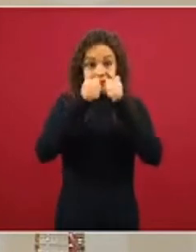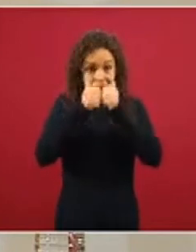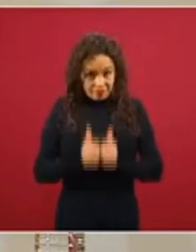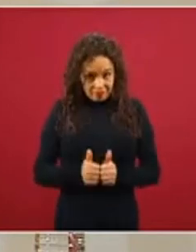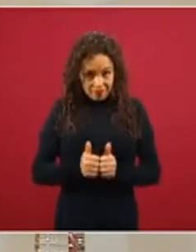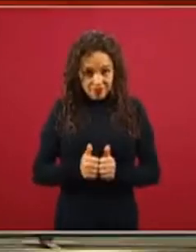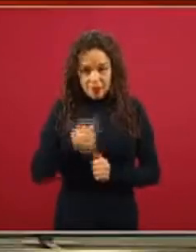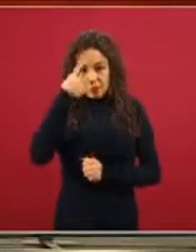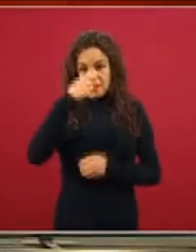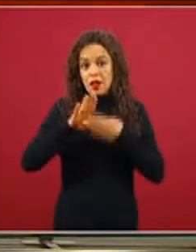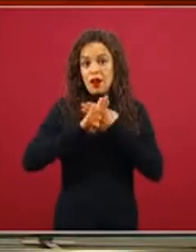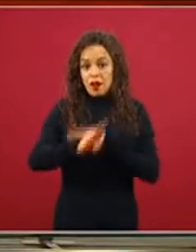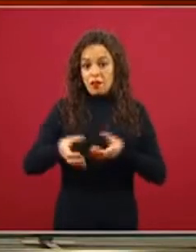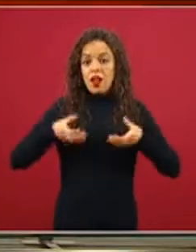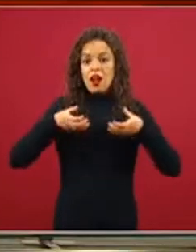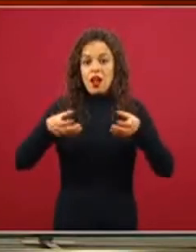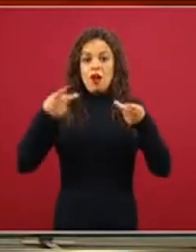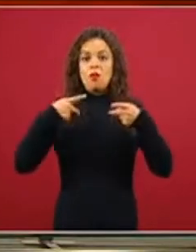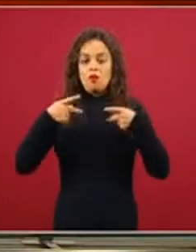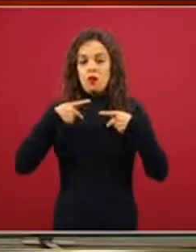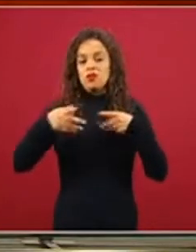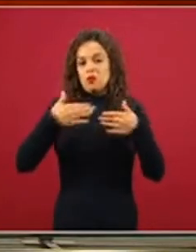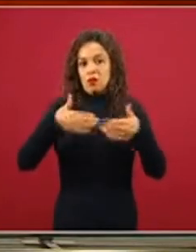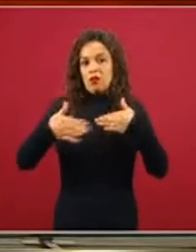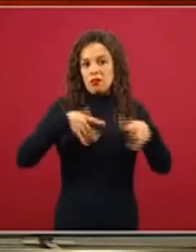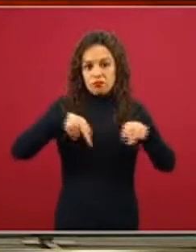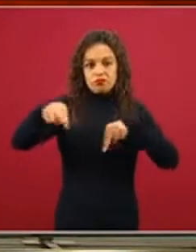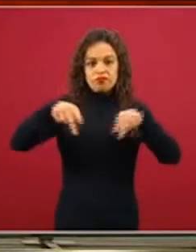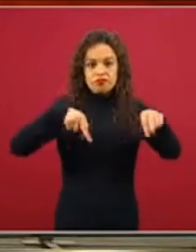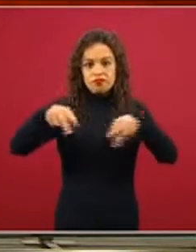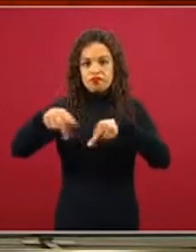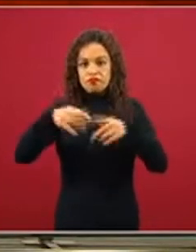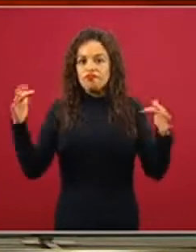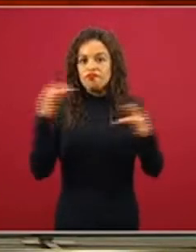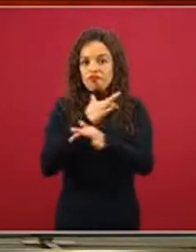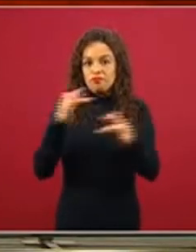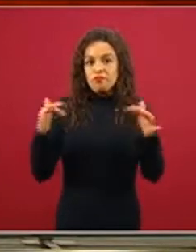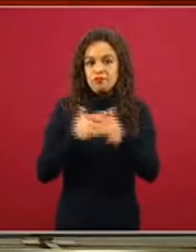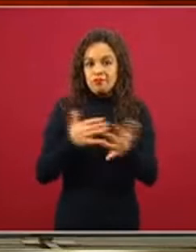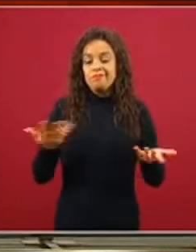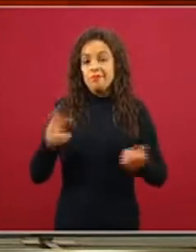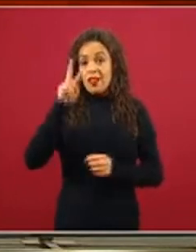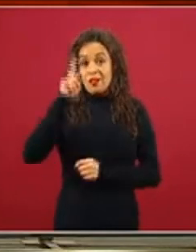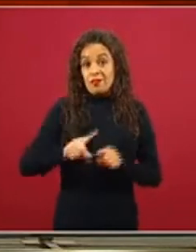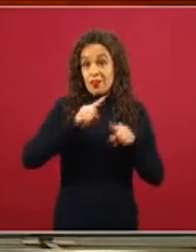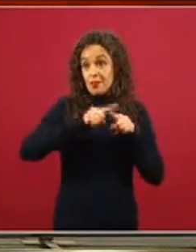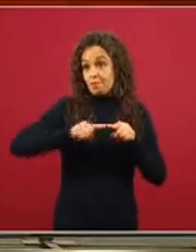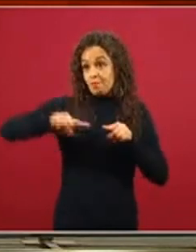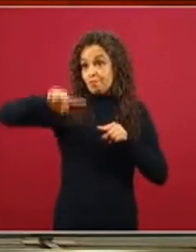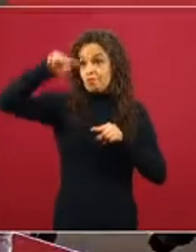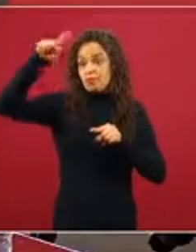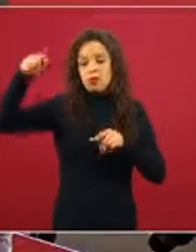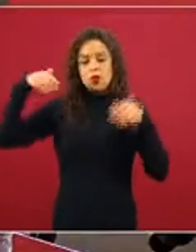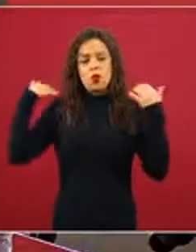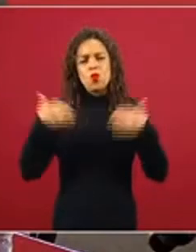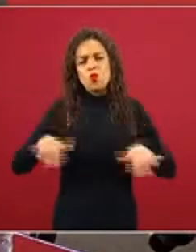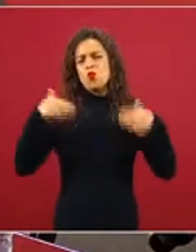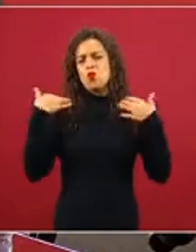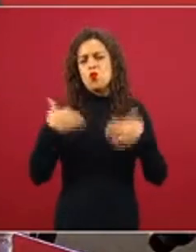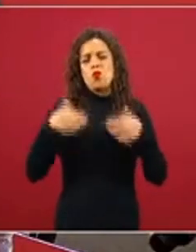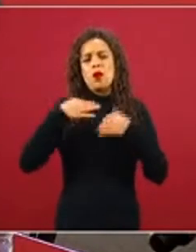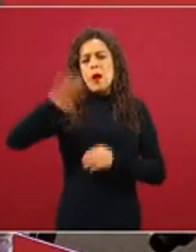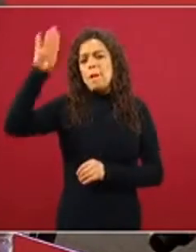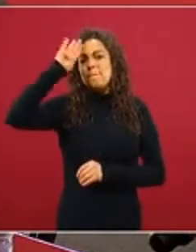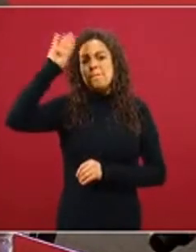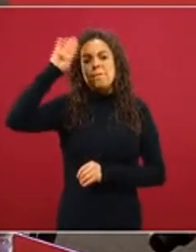movilidad en el espacio público, habríamos tenido una curva con una gran aceleración y una curva muy grande, es decir, muchos casos por